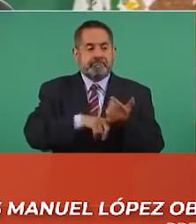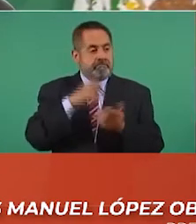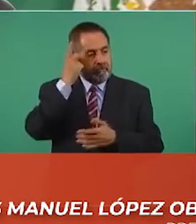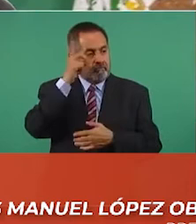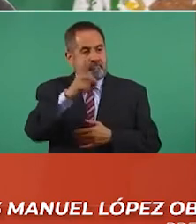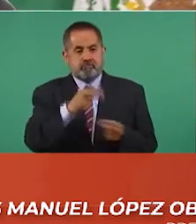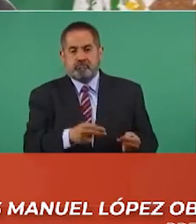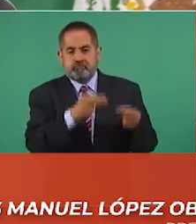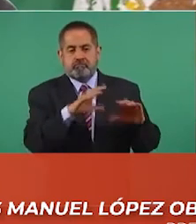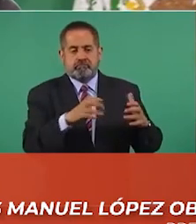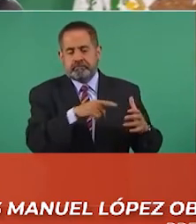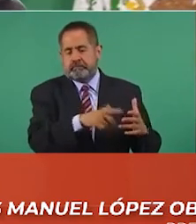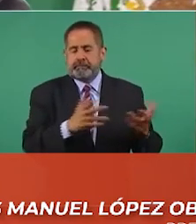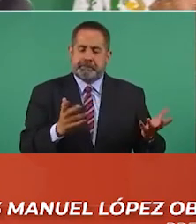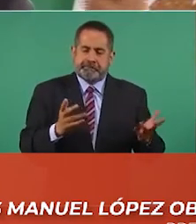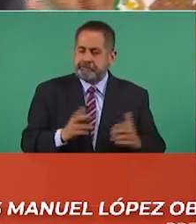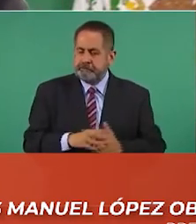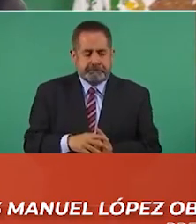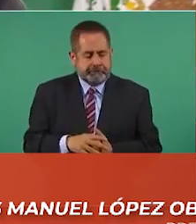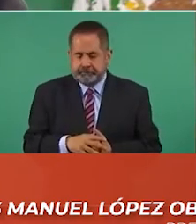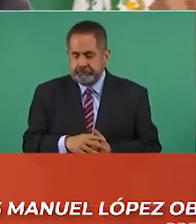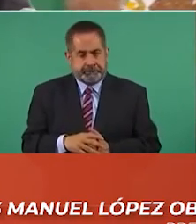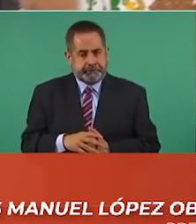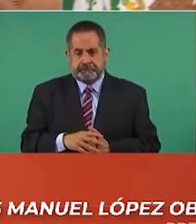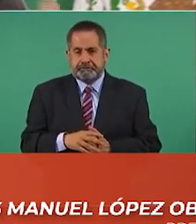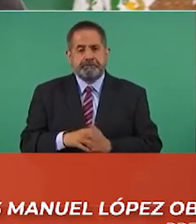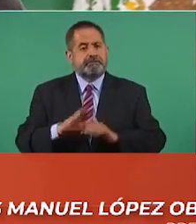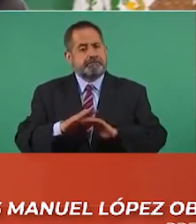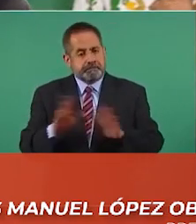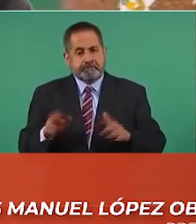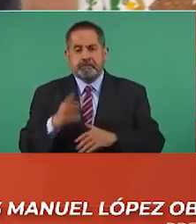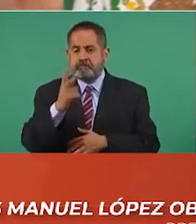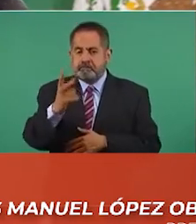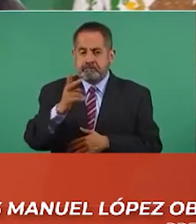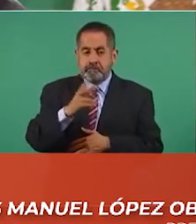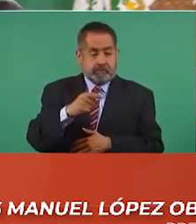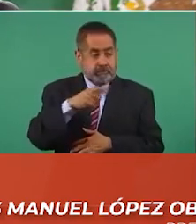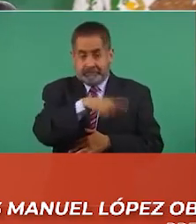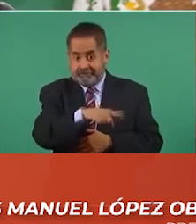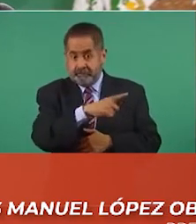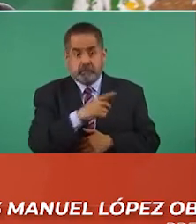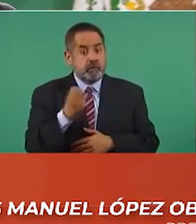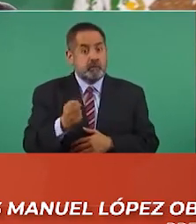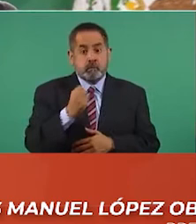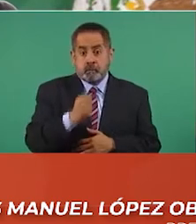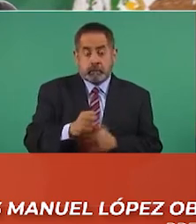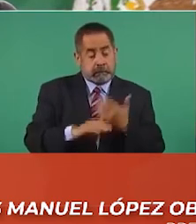negocios. Entonces, por lo mismo, hubo una campaña muy fuerte